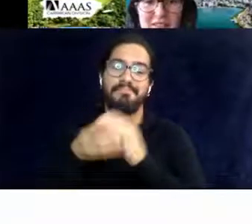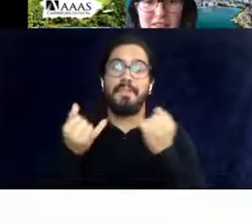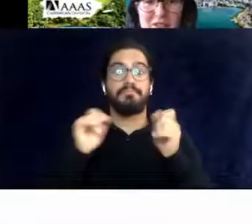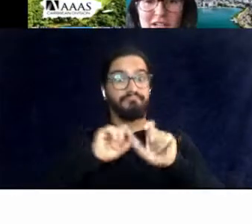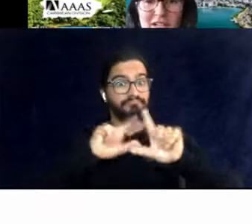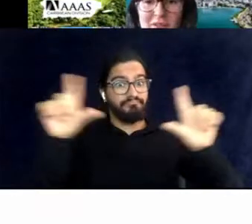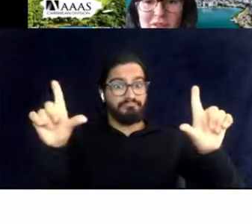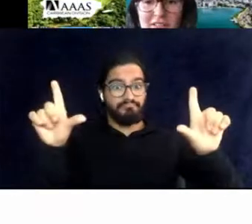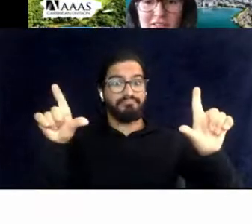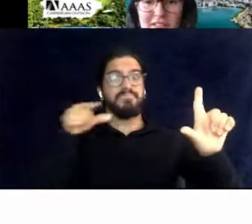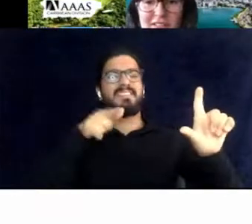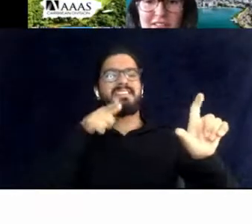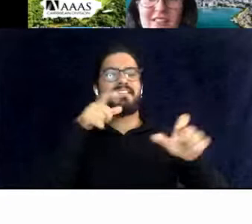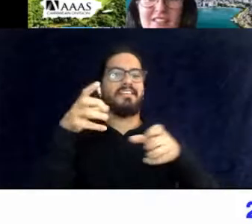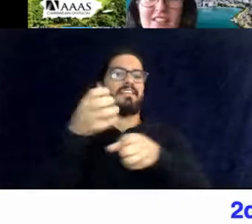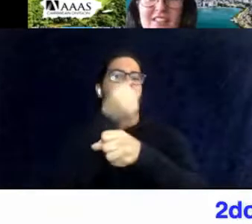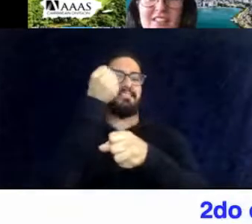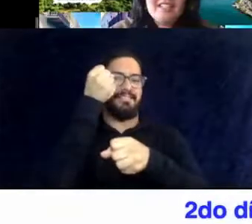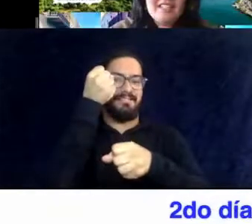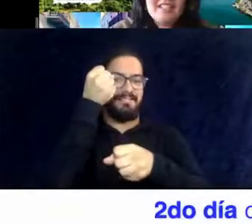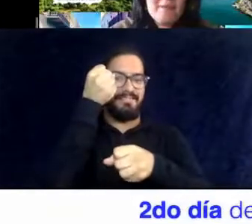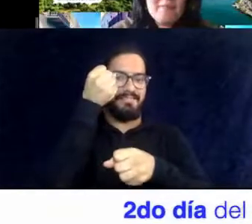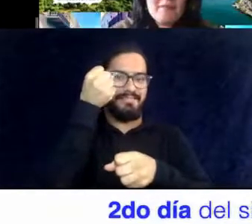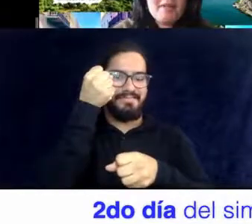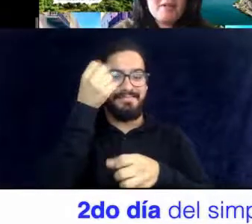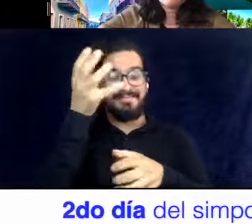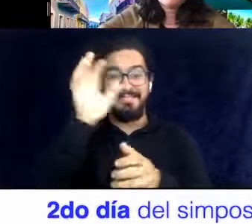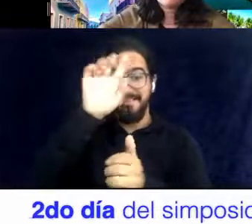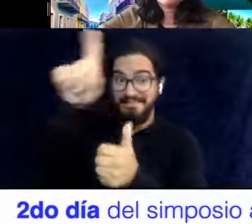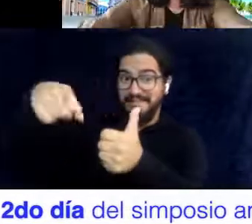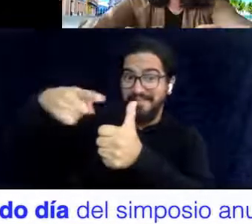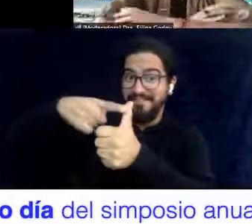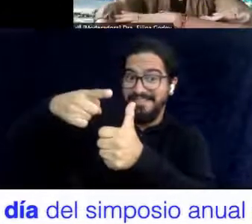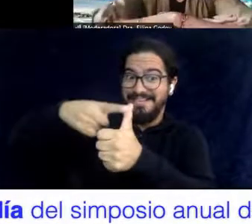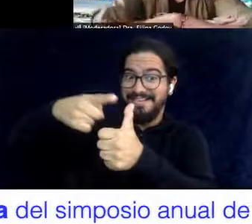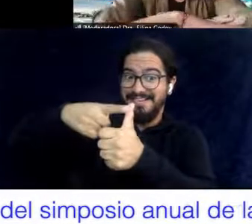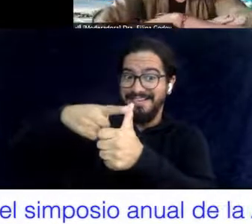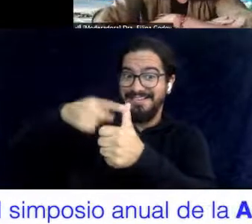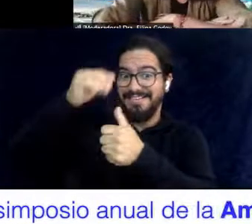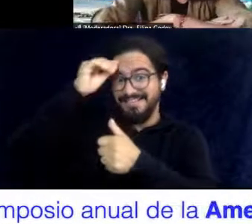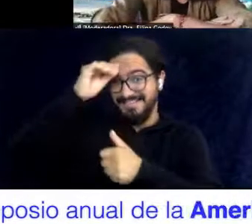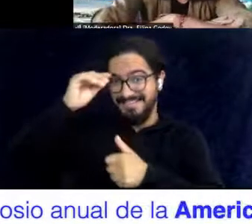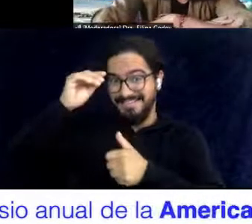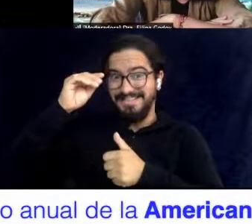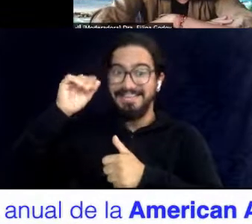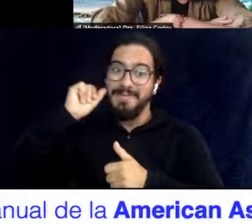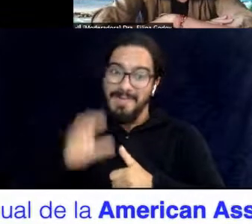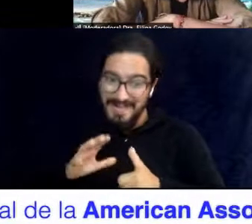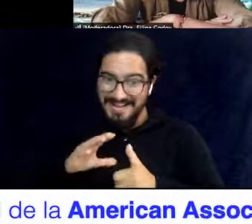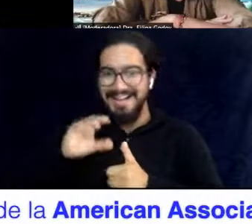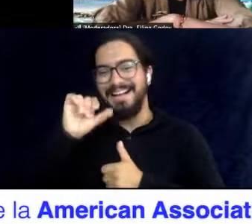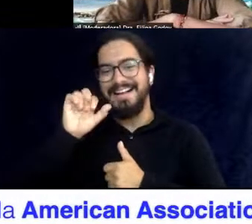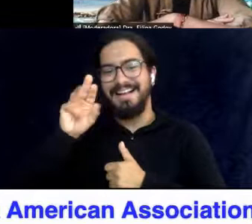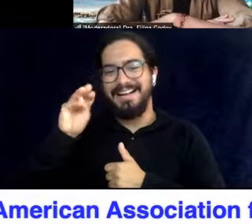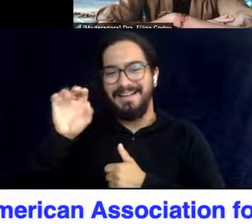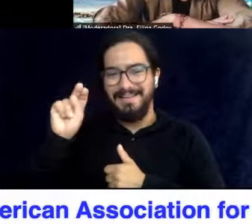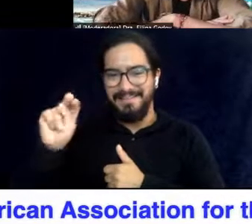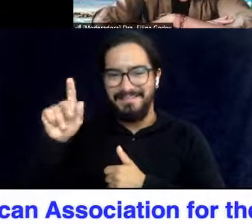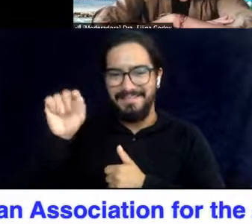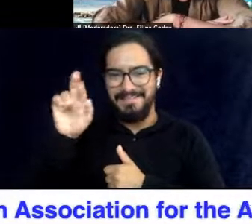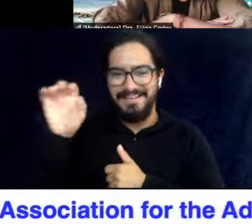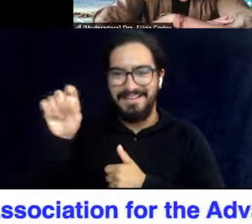los ganadores. En primer lugar, la señora Carmen Pérez recibe